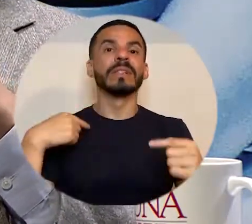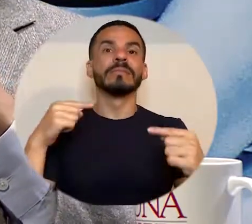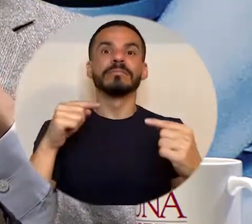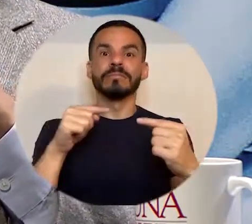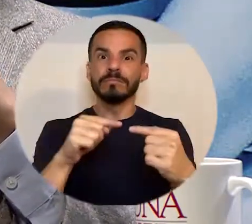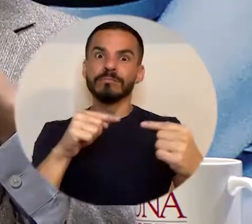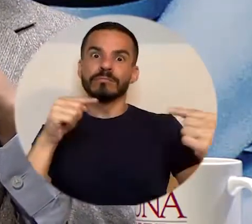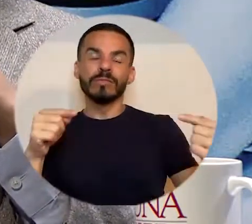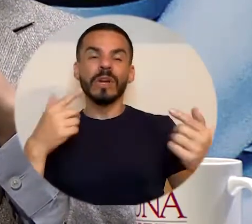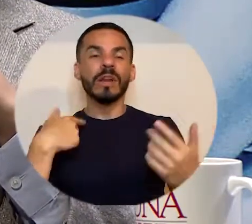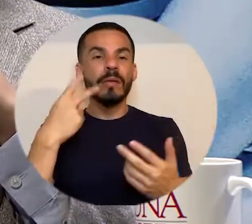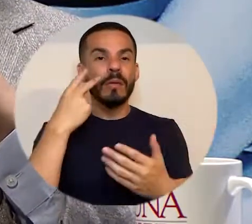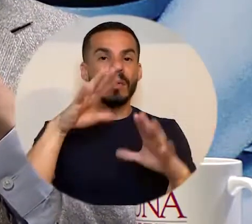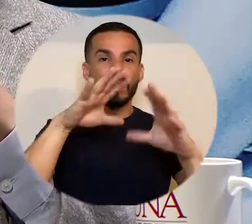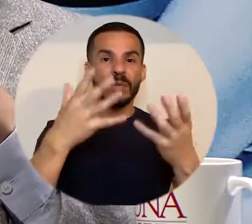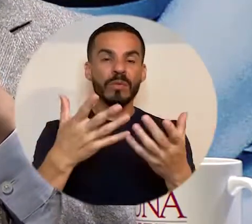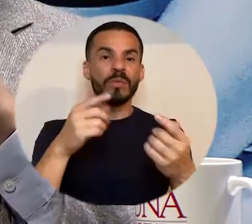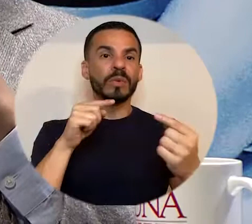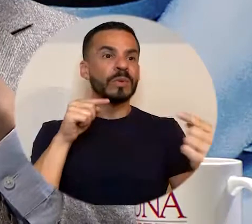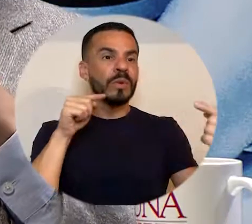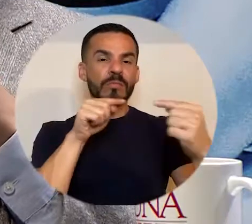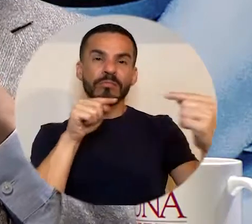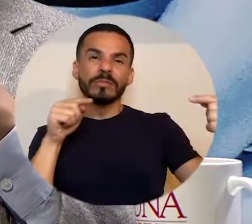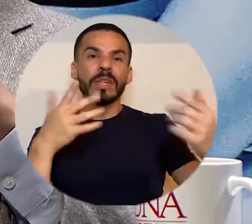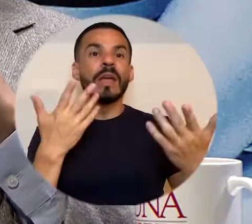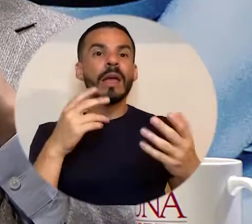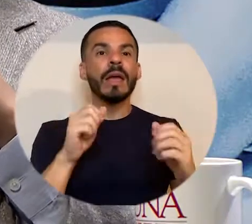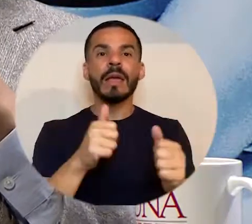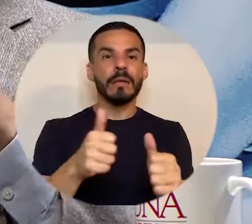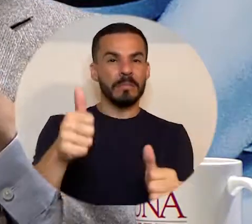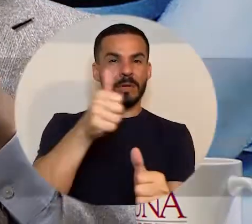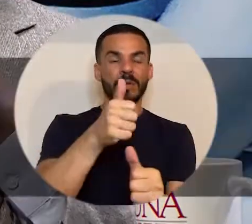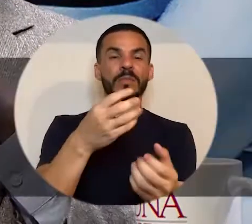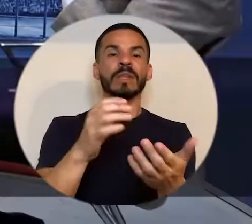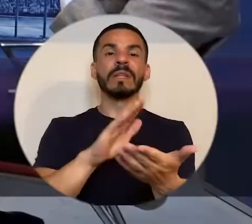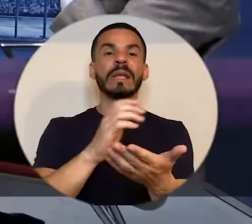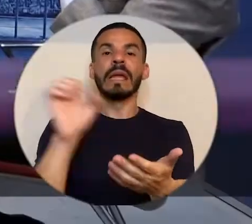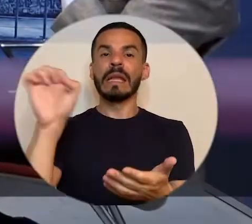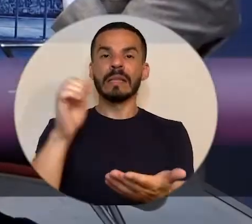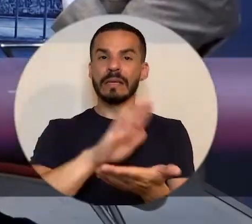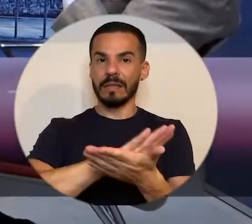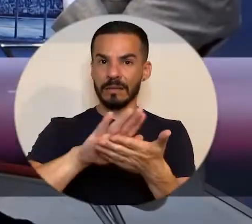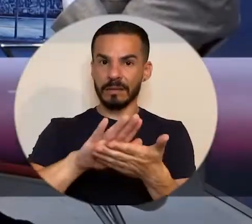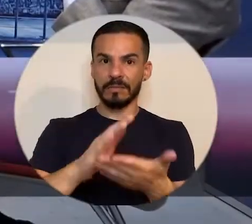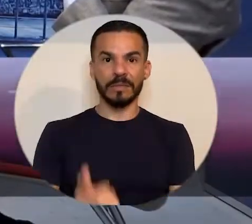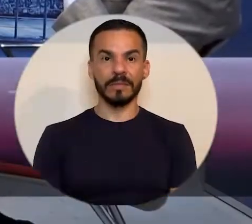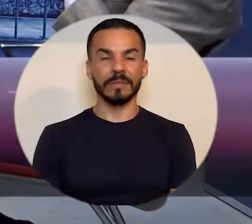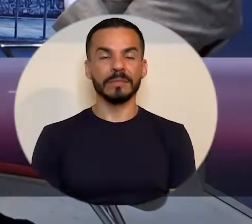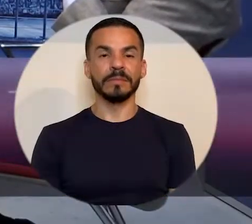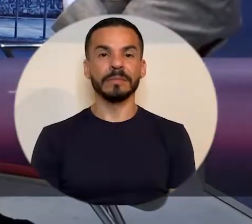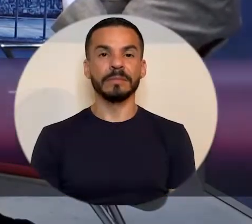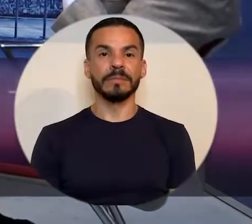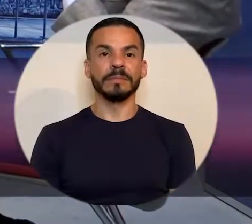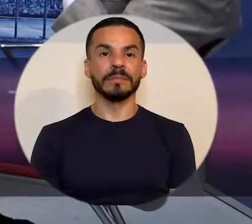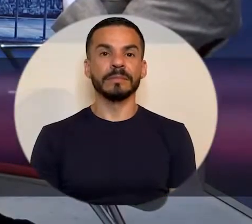estamos viendo un mundo en que se combate por el predominio de las energías limpias.